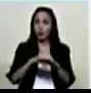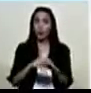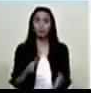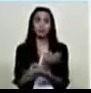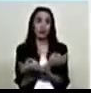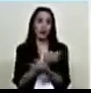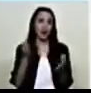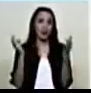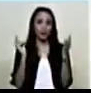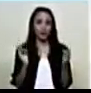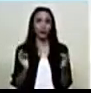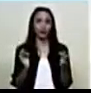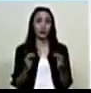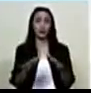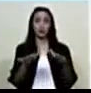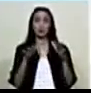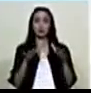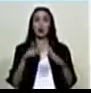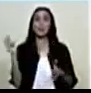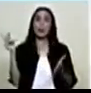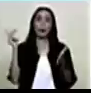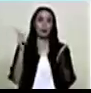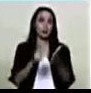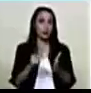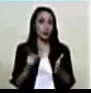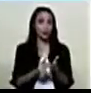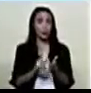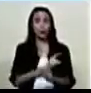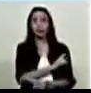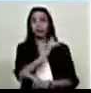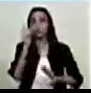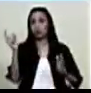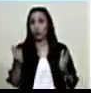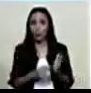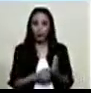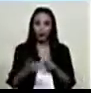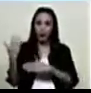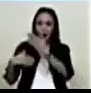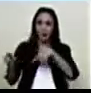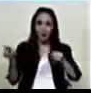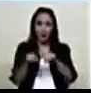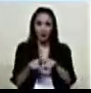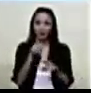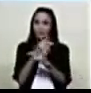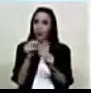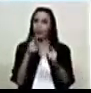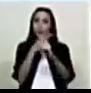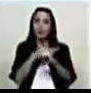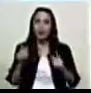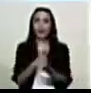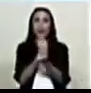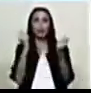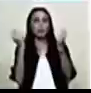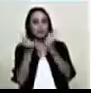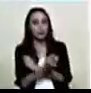más grandes en participación popular que haya tenido la historia de estos 20 años de